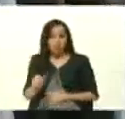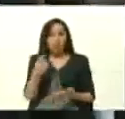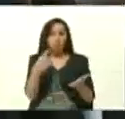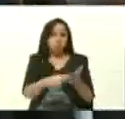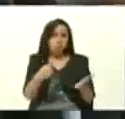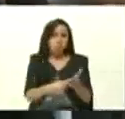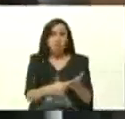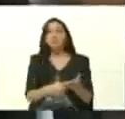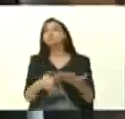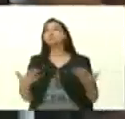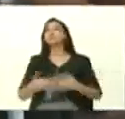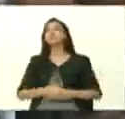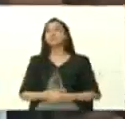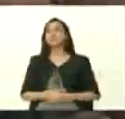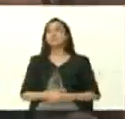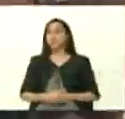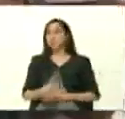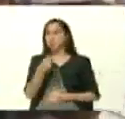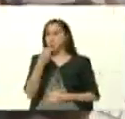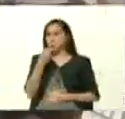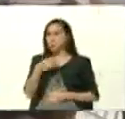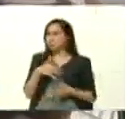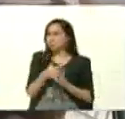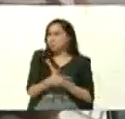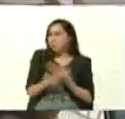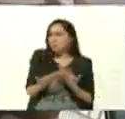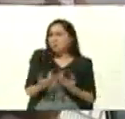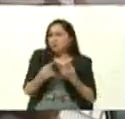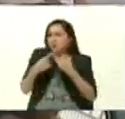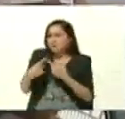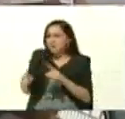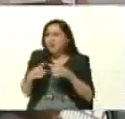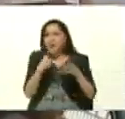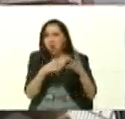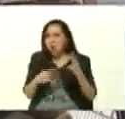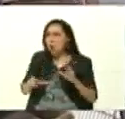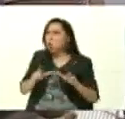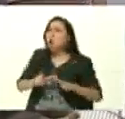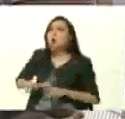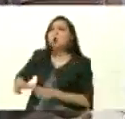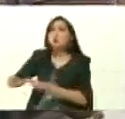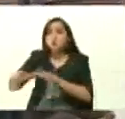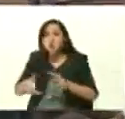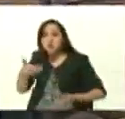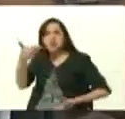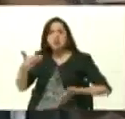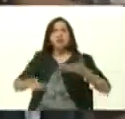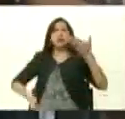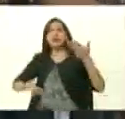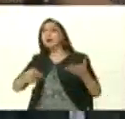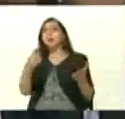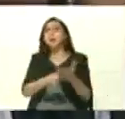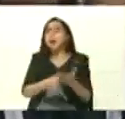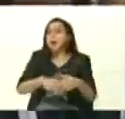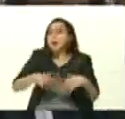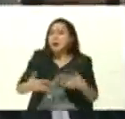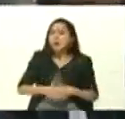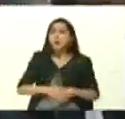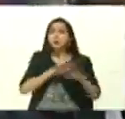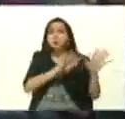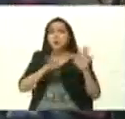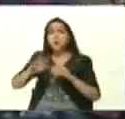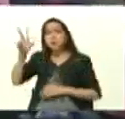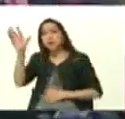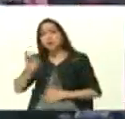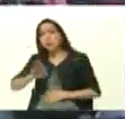En materia de los alimentos, la diferencia de los precios solidarios con los precios que están en el comercio, es de un